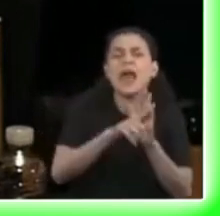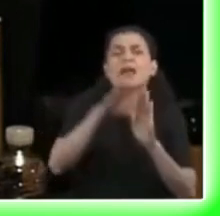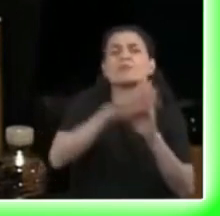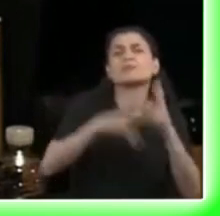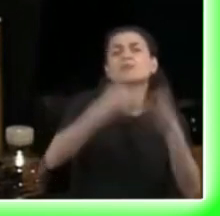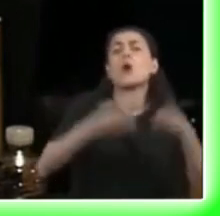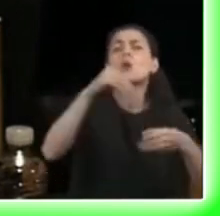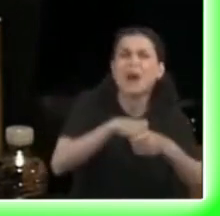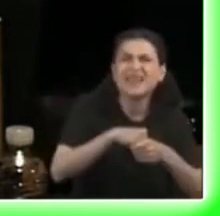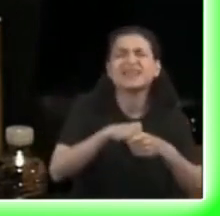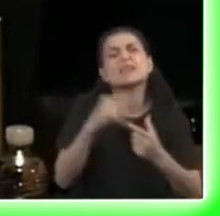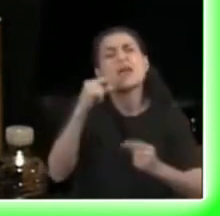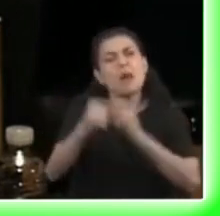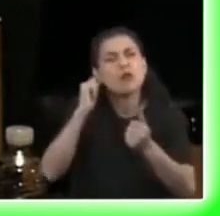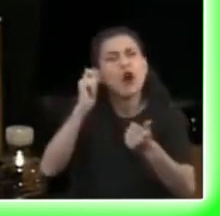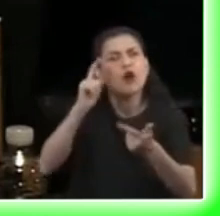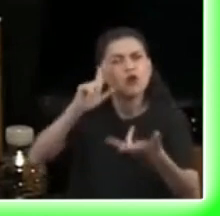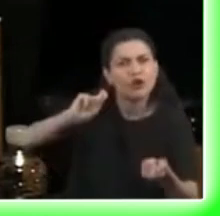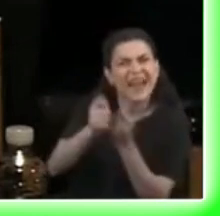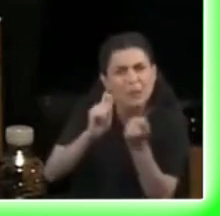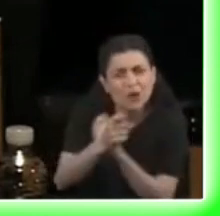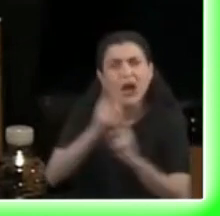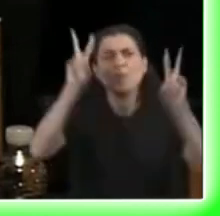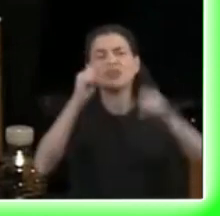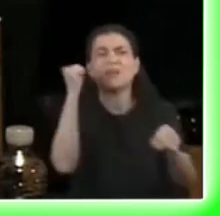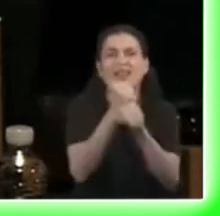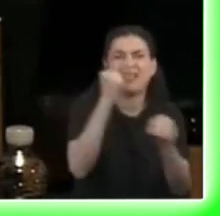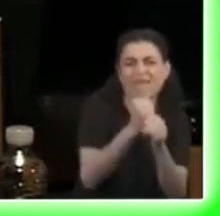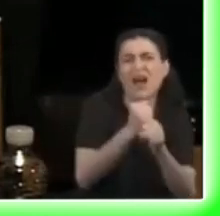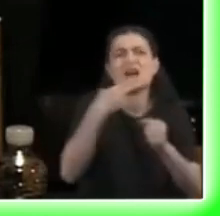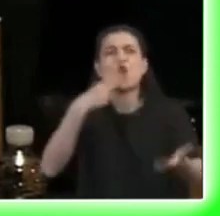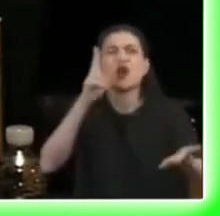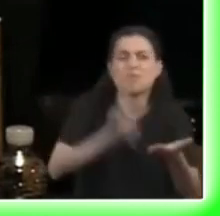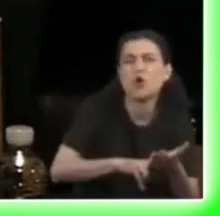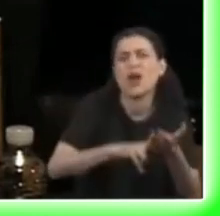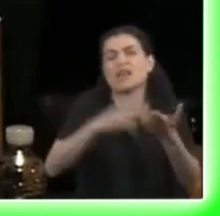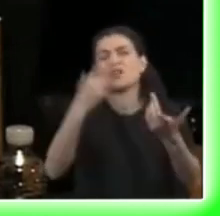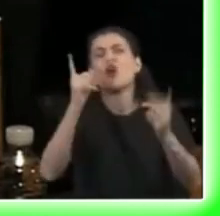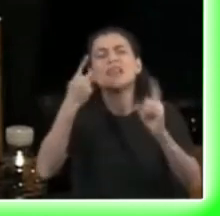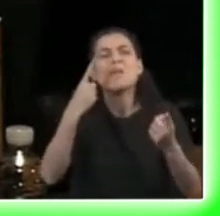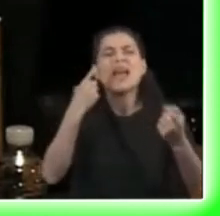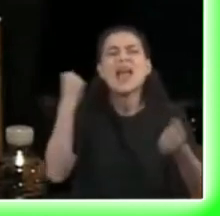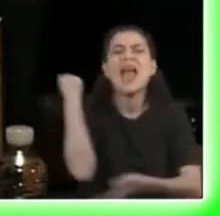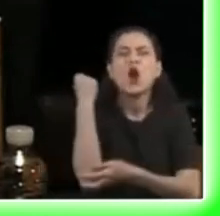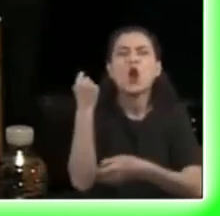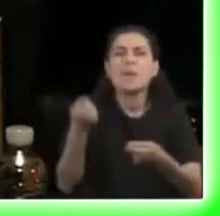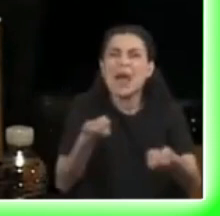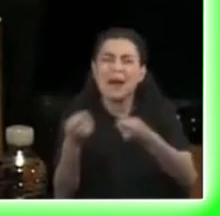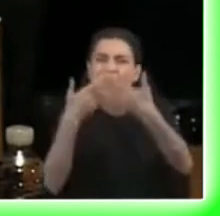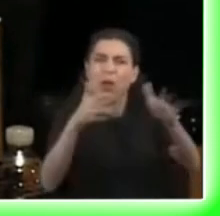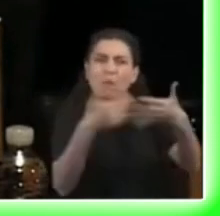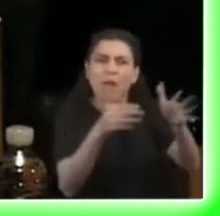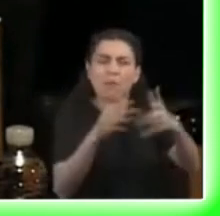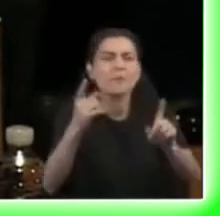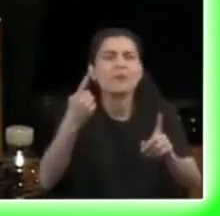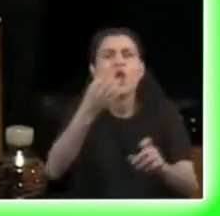a cabo las reformas estructurales en materia fiscal, tributaria, laboral, burocrática y desde regulación económica más grande de la historia,